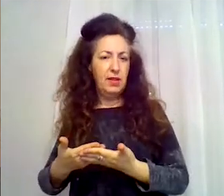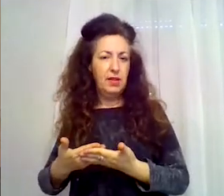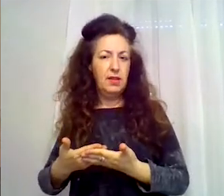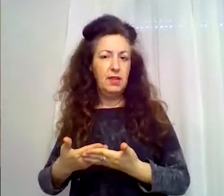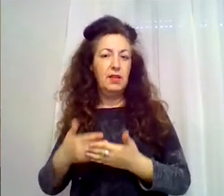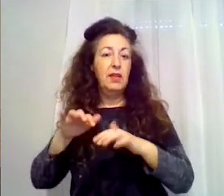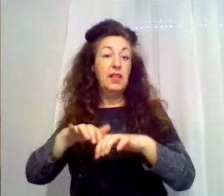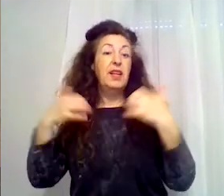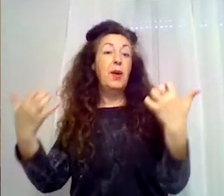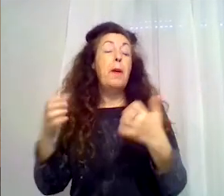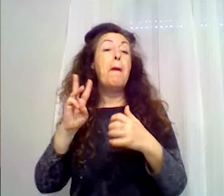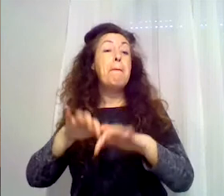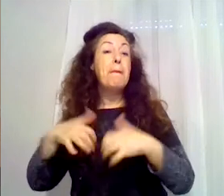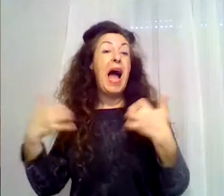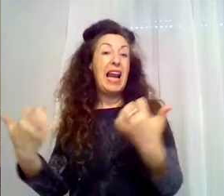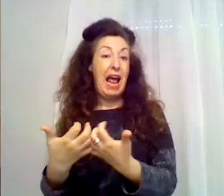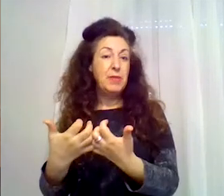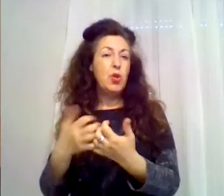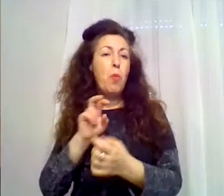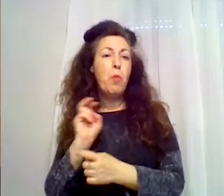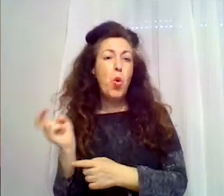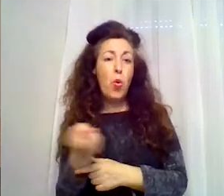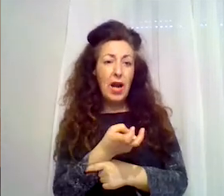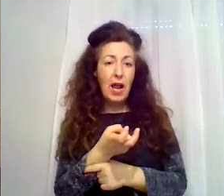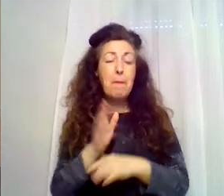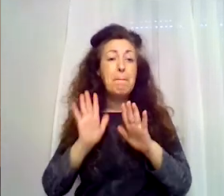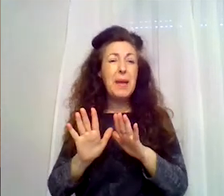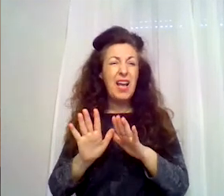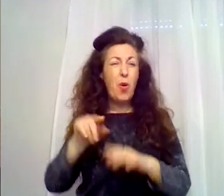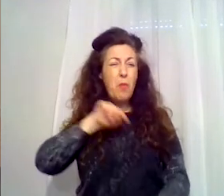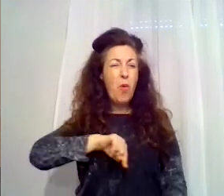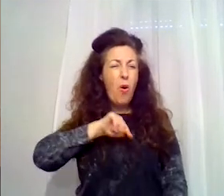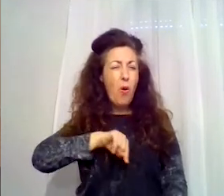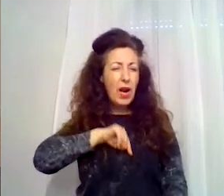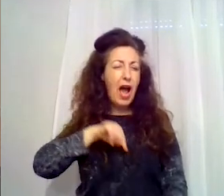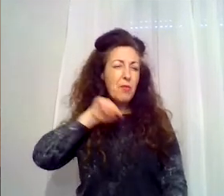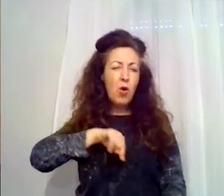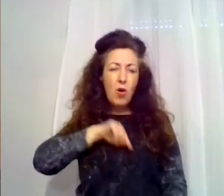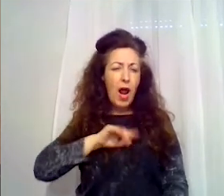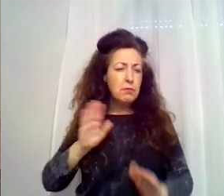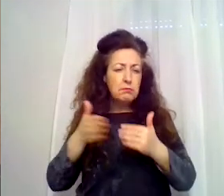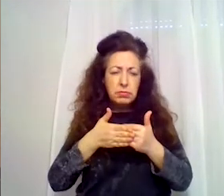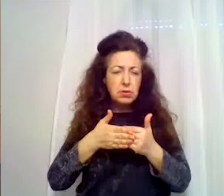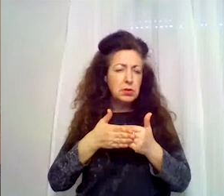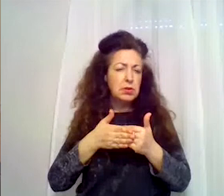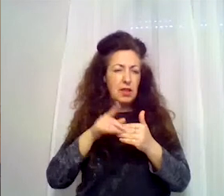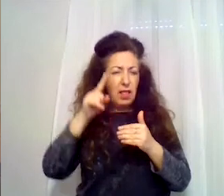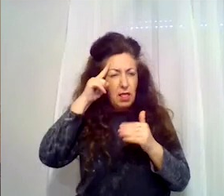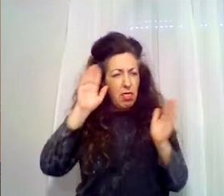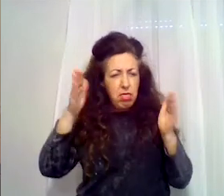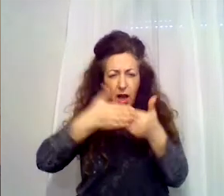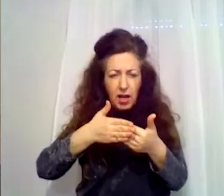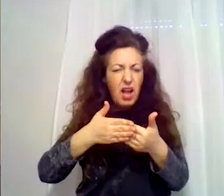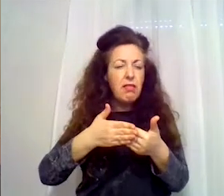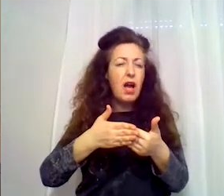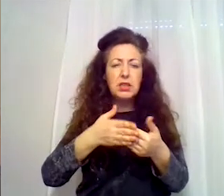aprender parecido que se hacía una mistificación de una supuesta impostada libertad en relación a hoy, y si